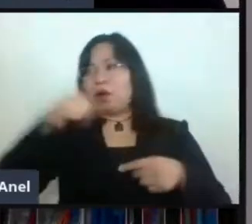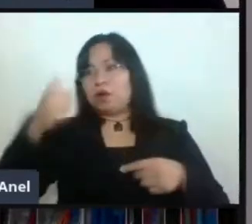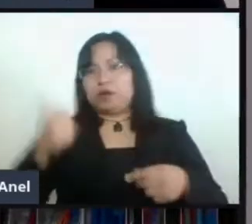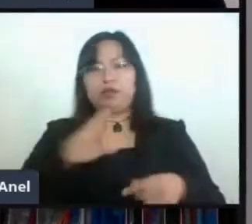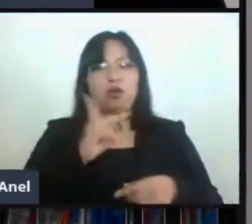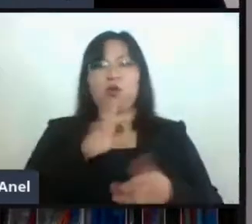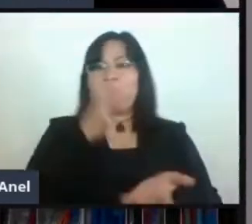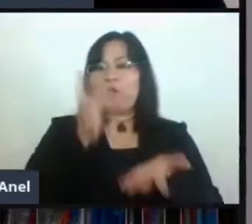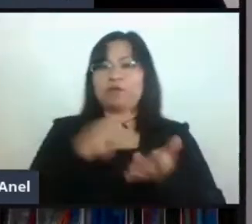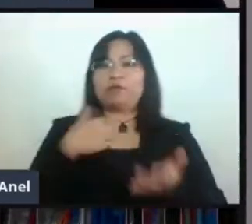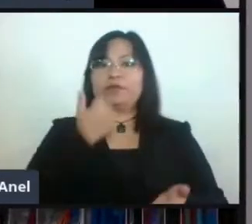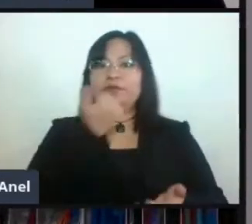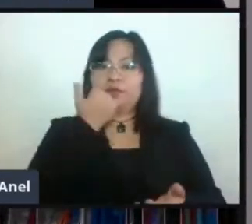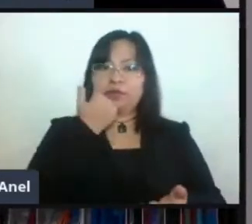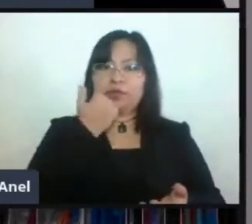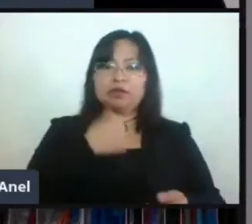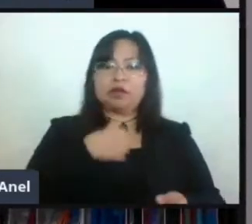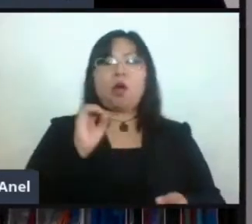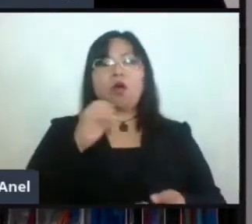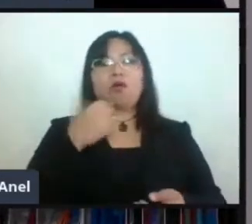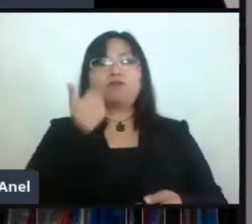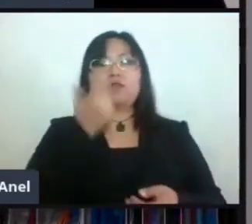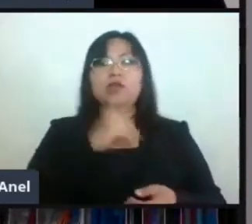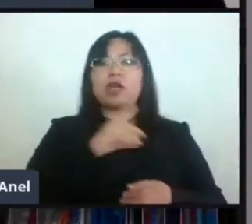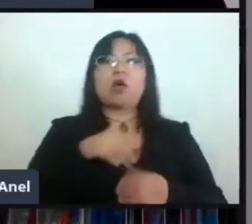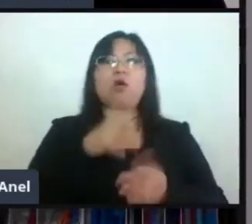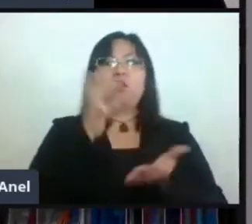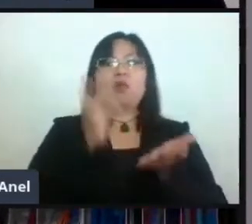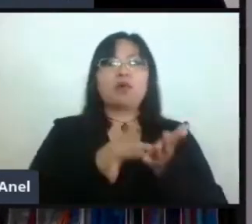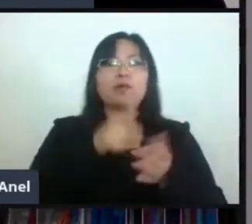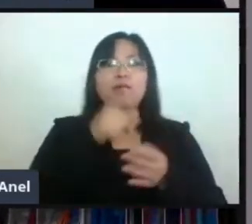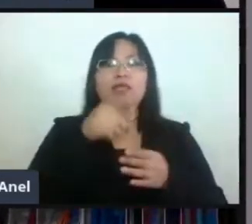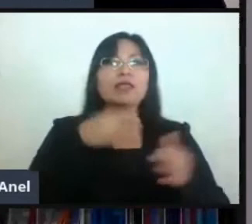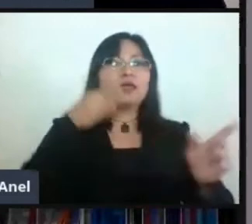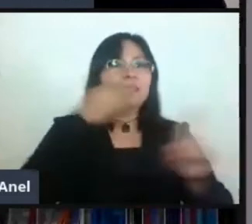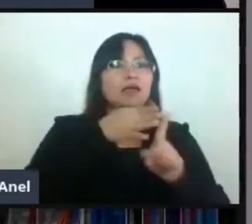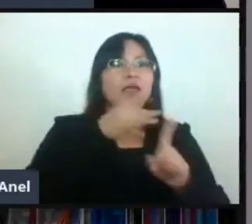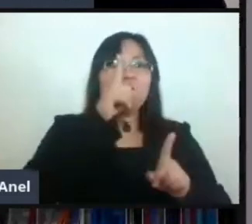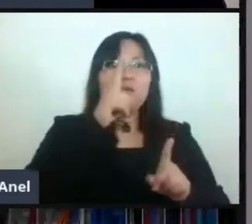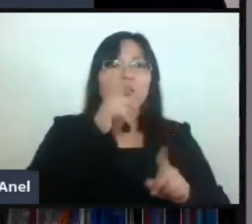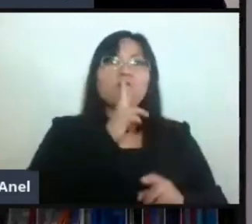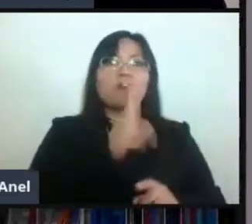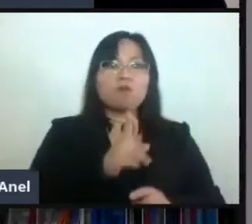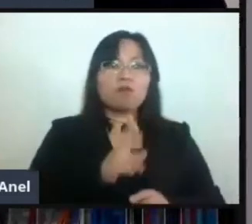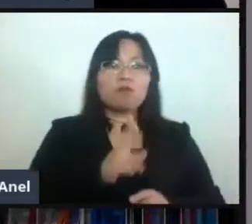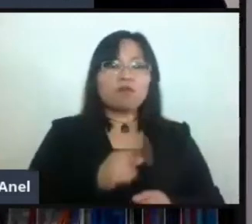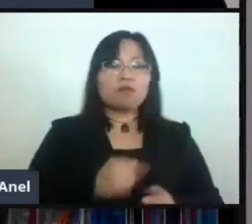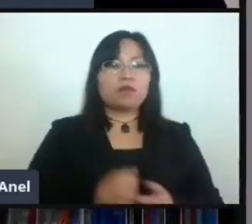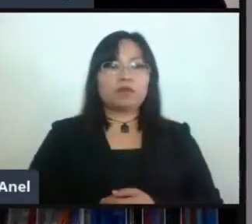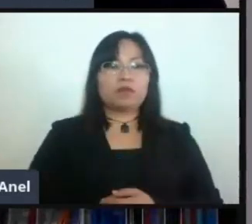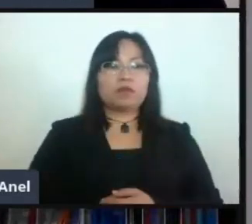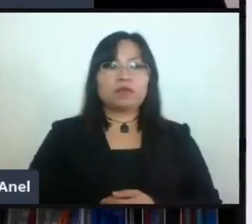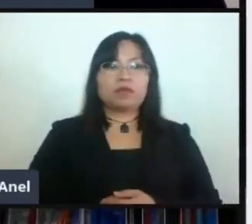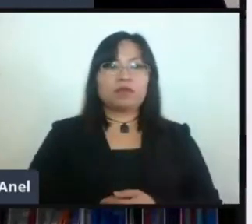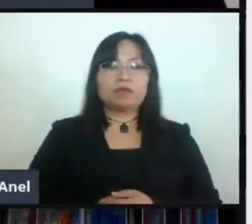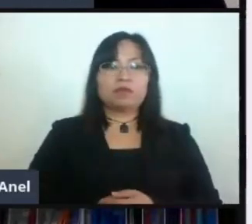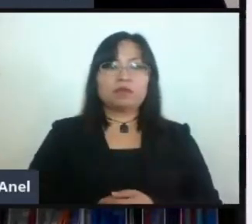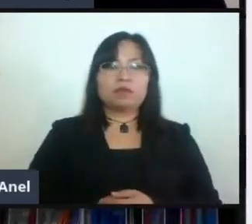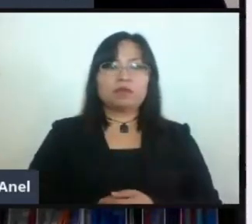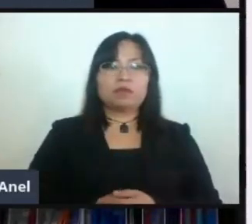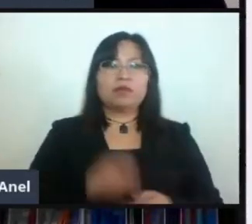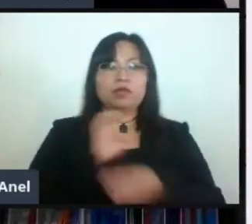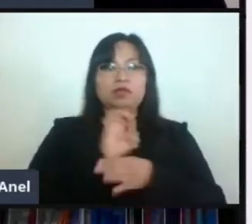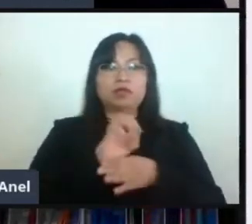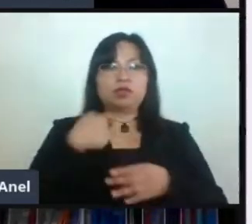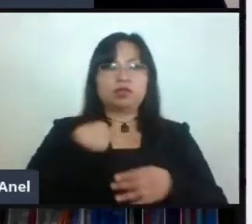quiero limitar a la respuesta. Que ya no puedan editar después de enviar, por eso no voy a activar eso. Entonces, eso es una cosa y lo